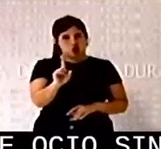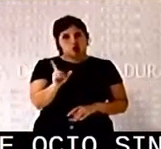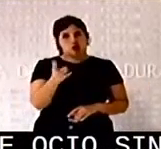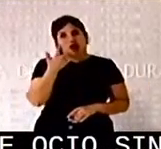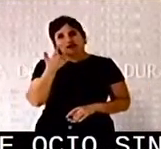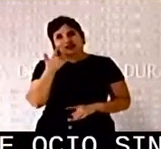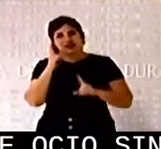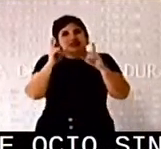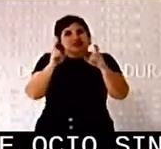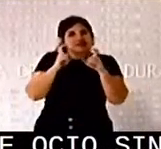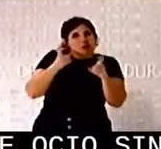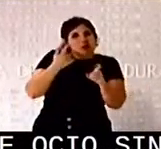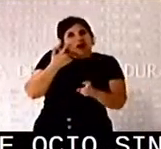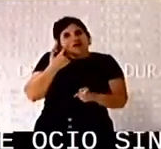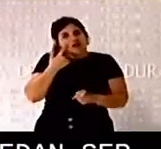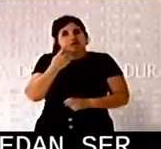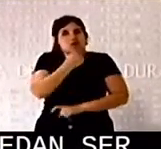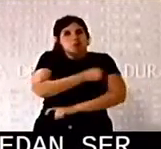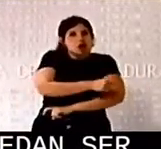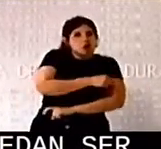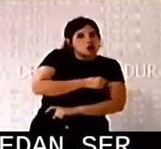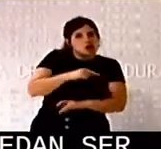puedan ser vacunados.